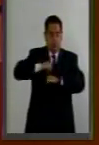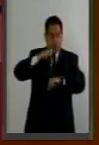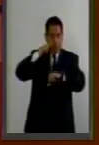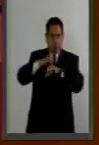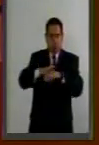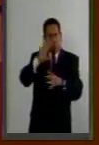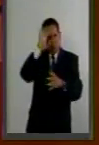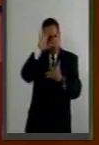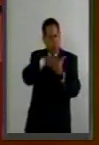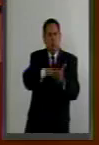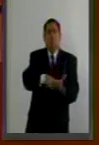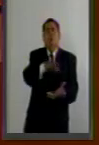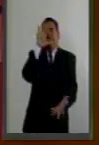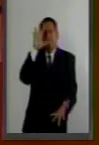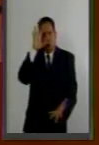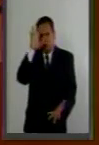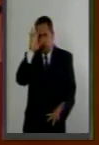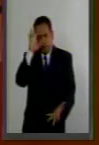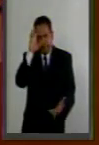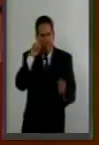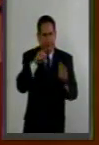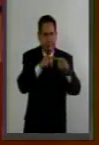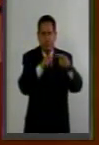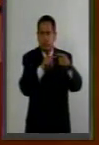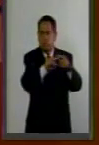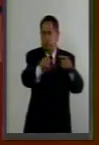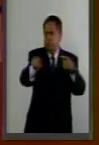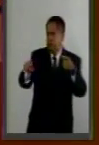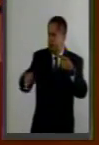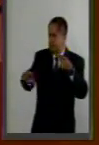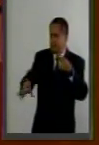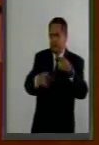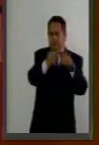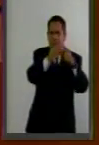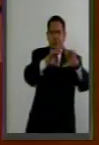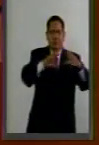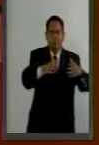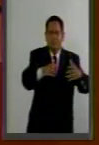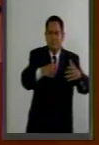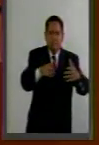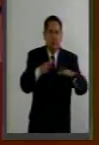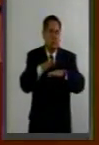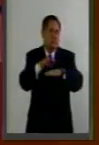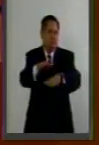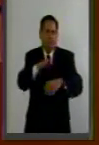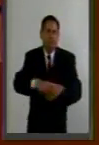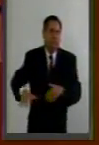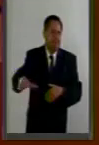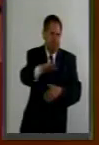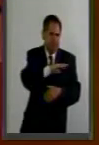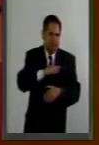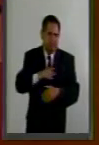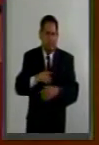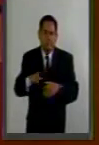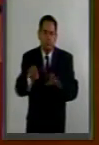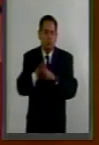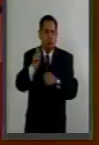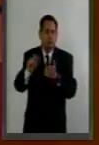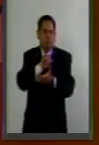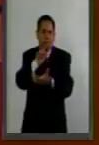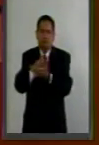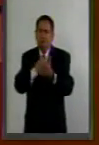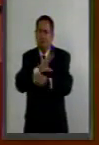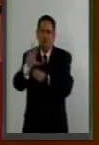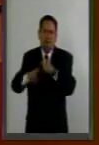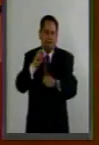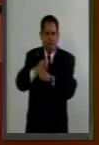e informalmente de múltiples cuestiones relacionadas con la vida institucional del Poder Judicial.